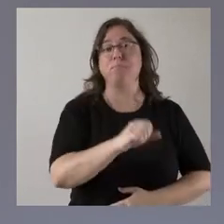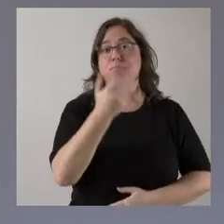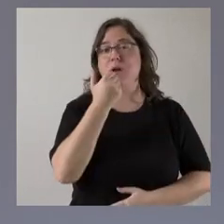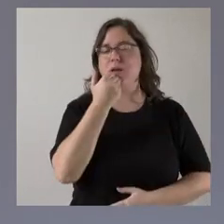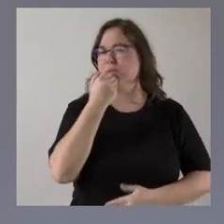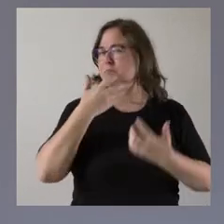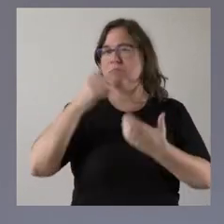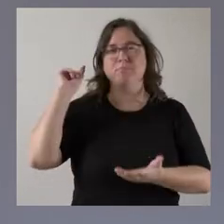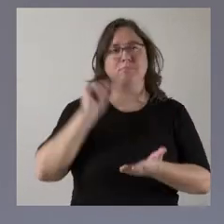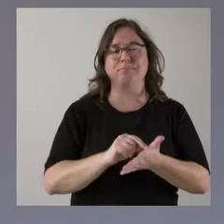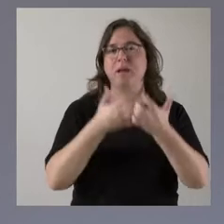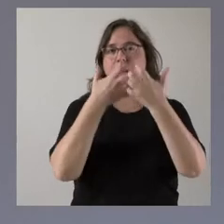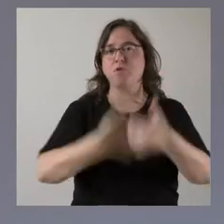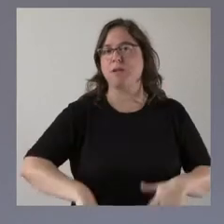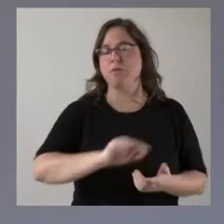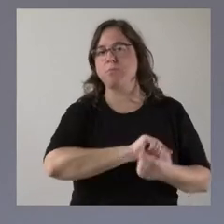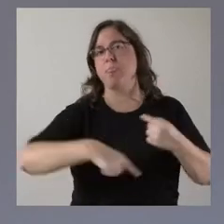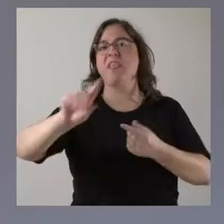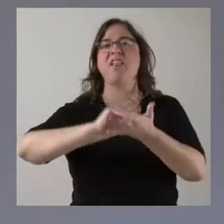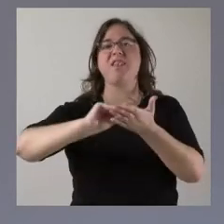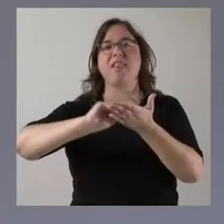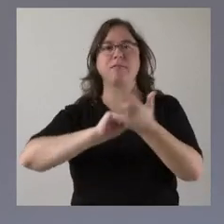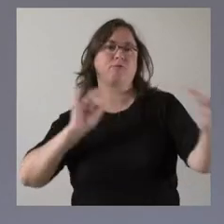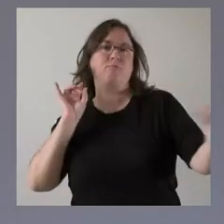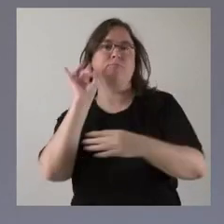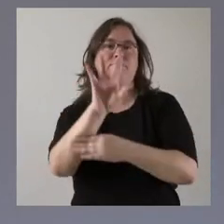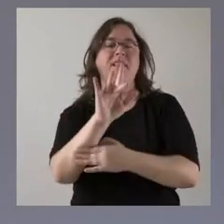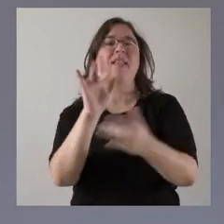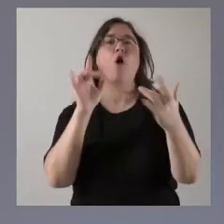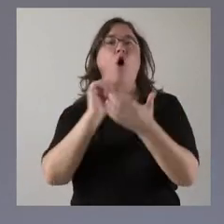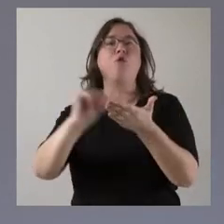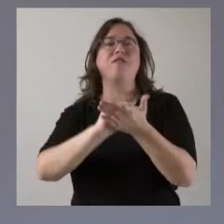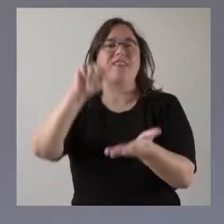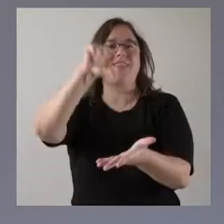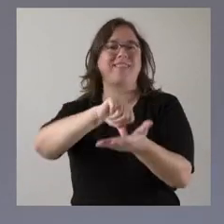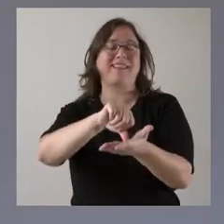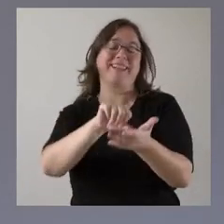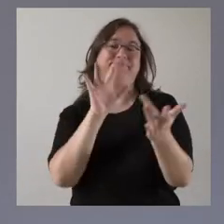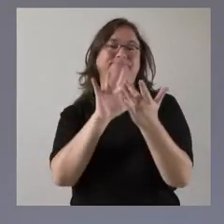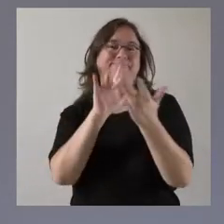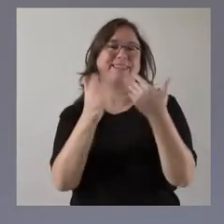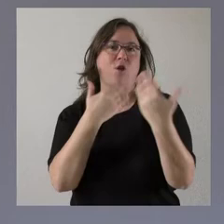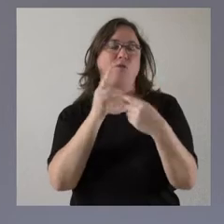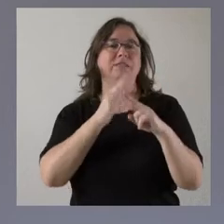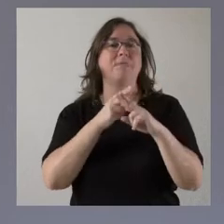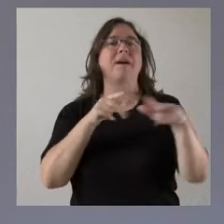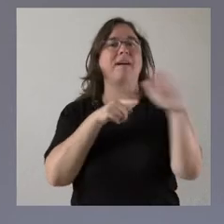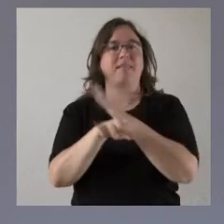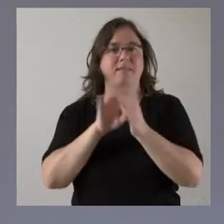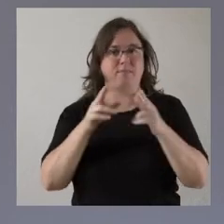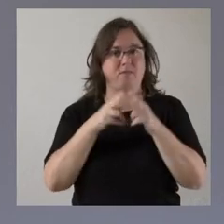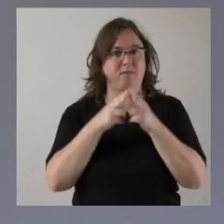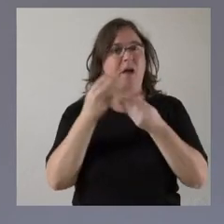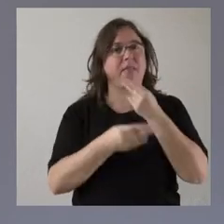inmediato de los datos básicos a la oficina central de interlocución a la gerencia de servicios sociales para la valoración